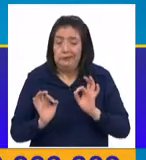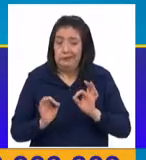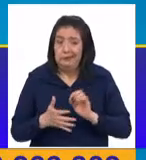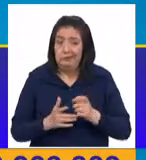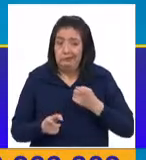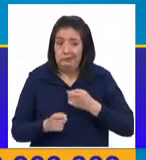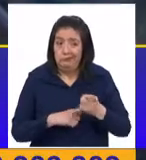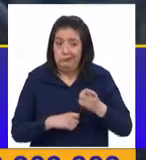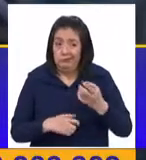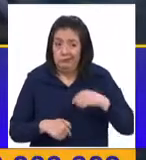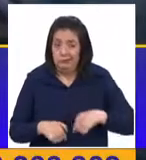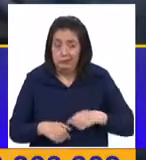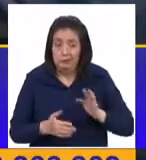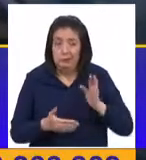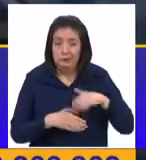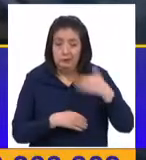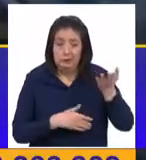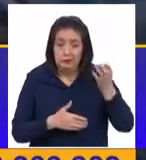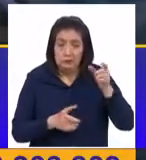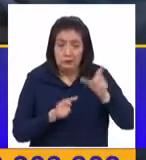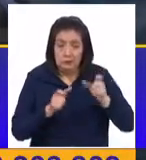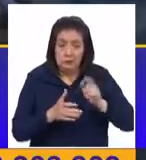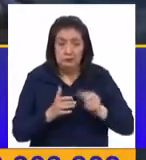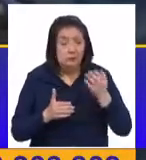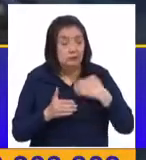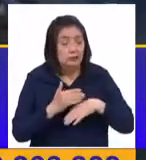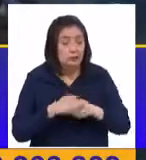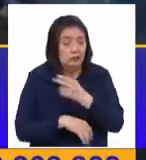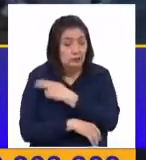daños graves que terminan en hospitalización.